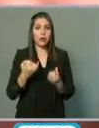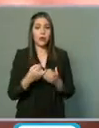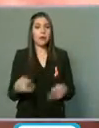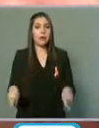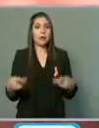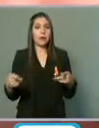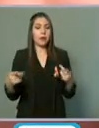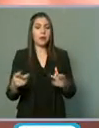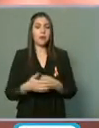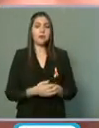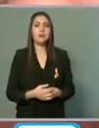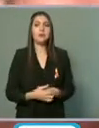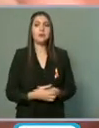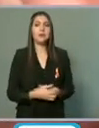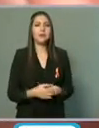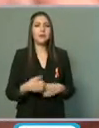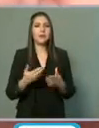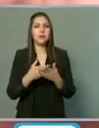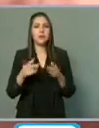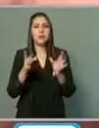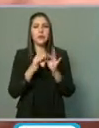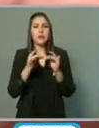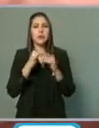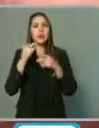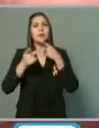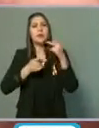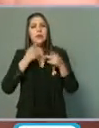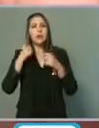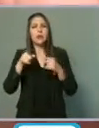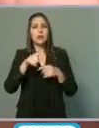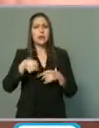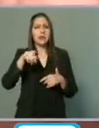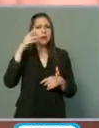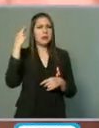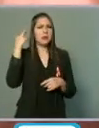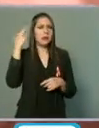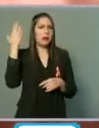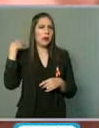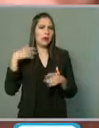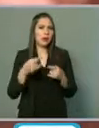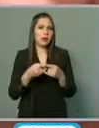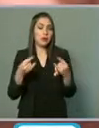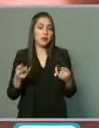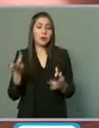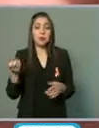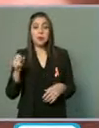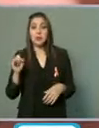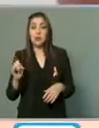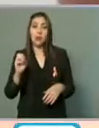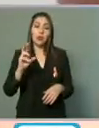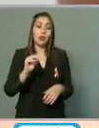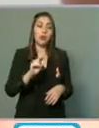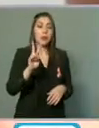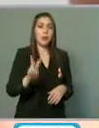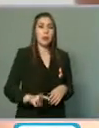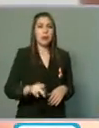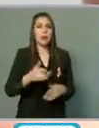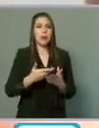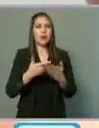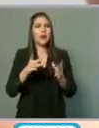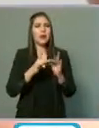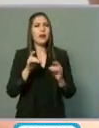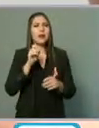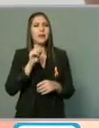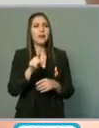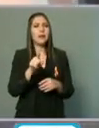venta. Oye, por ejemplo, ahorita que estabas hablando de mitos, yo había escuchado una leyenda urbana que la verdad es que no sé si sea real, pero con esto de